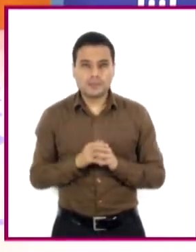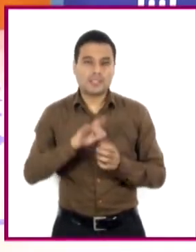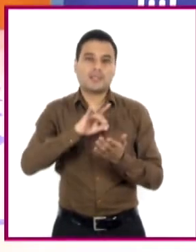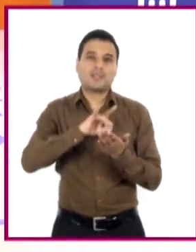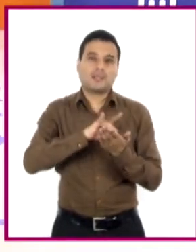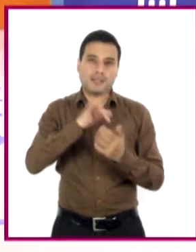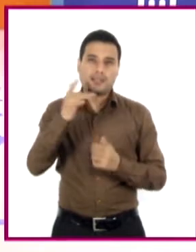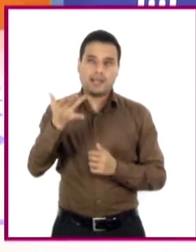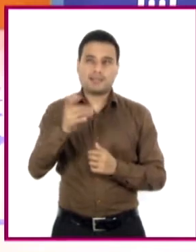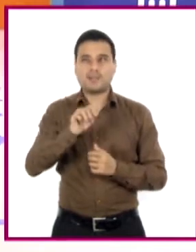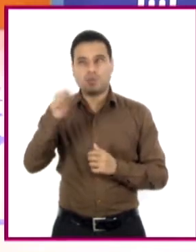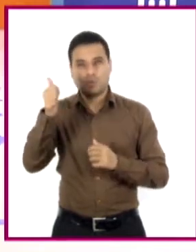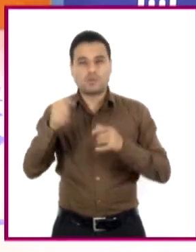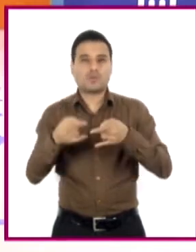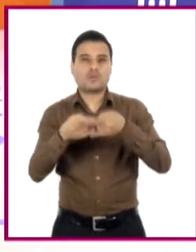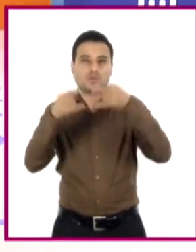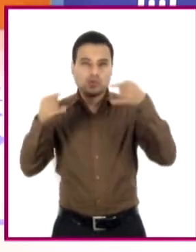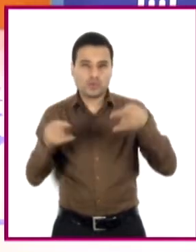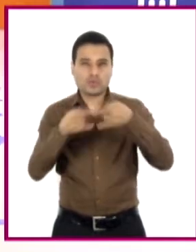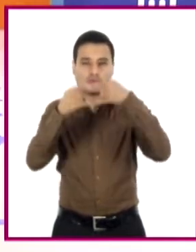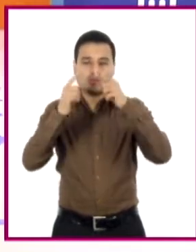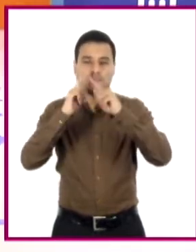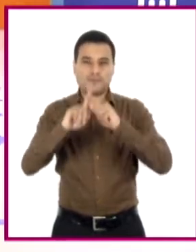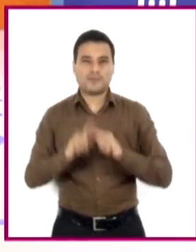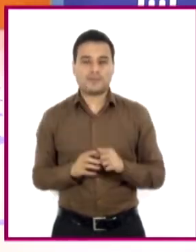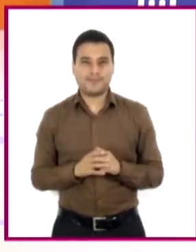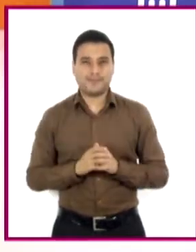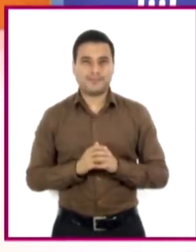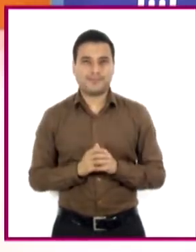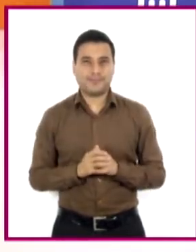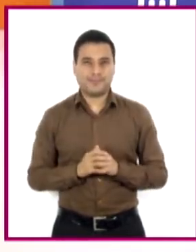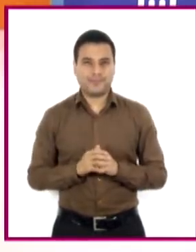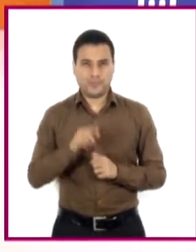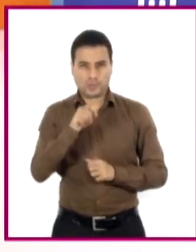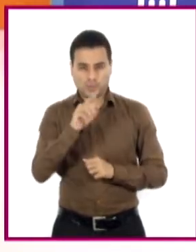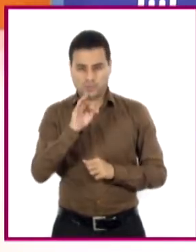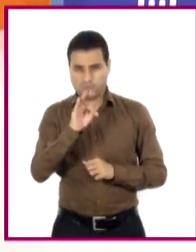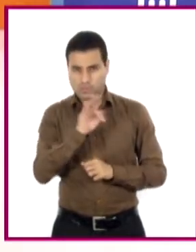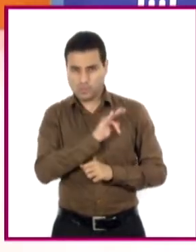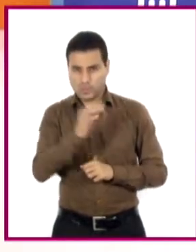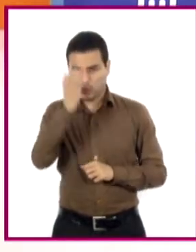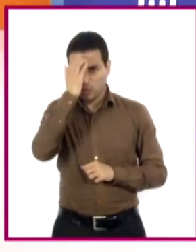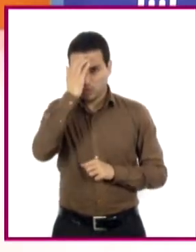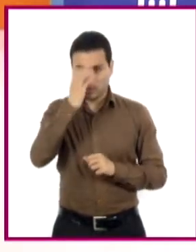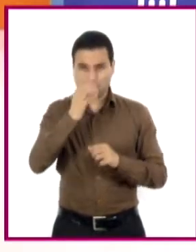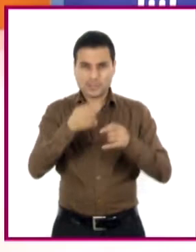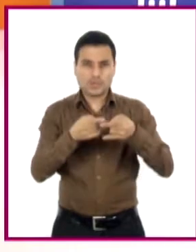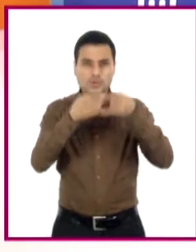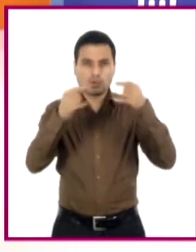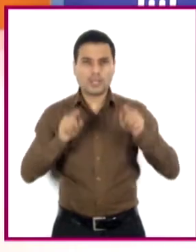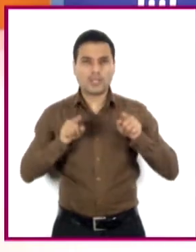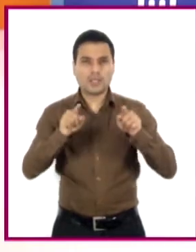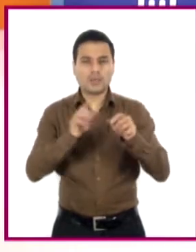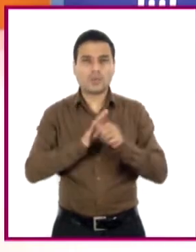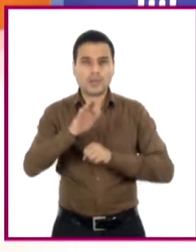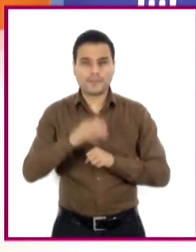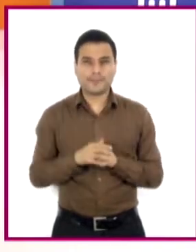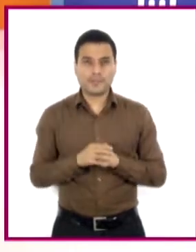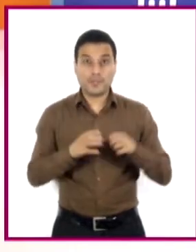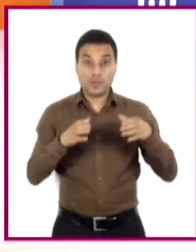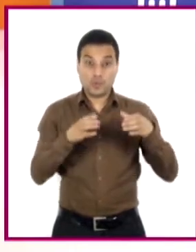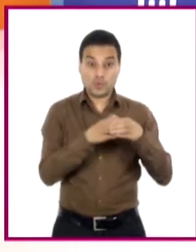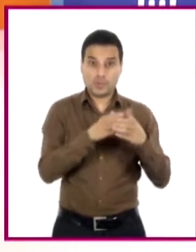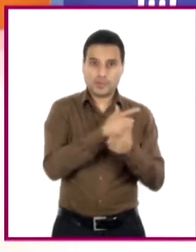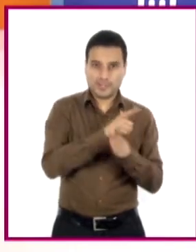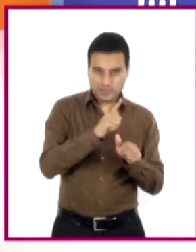históricos, y algunos de ellos fueron simultáneos. ¿Los puedes identificar? ¿El liberalismo y la primera revolución